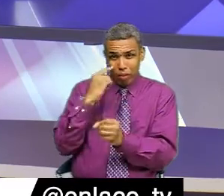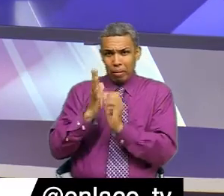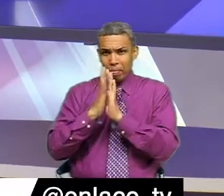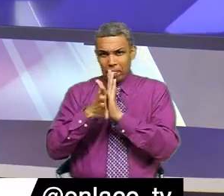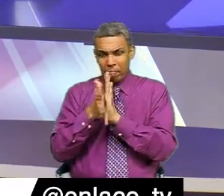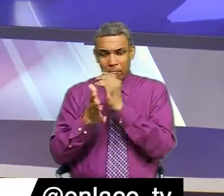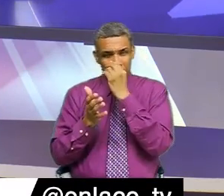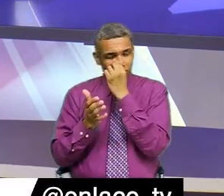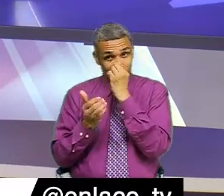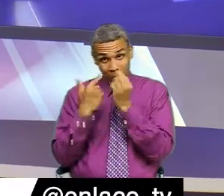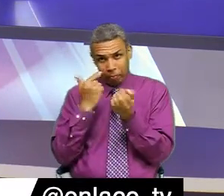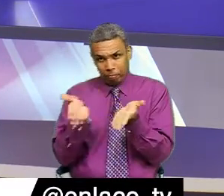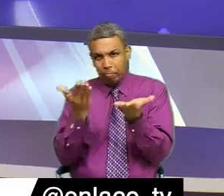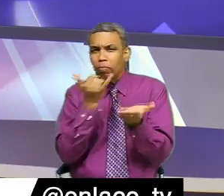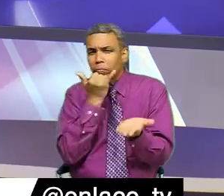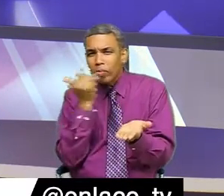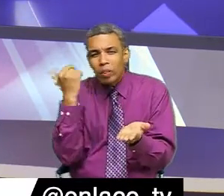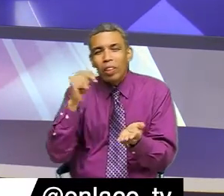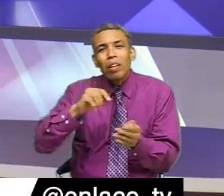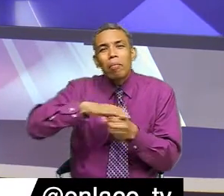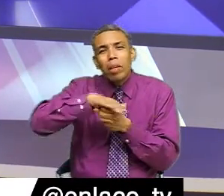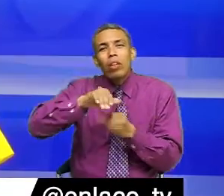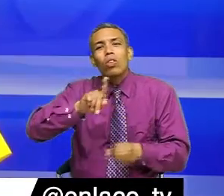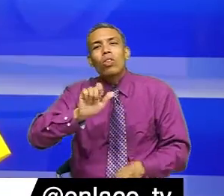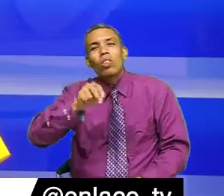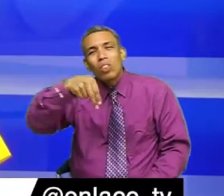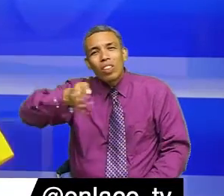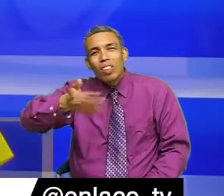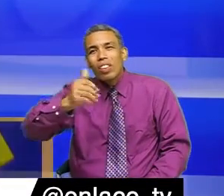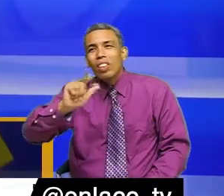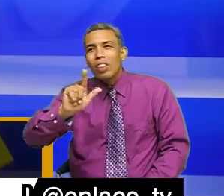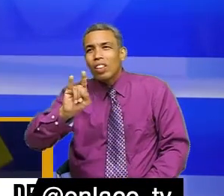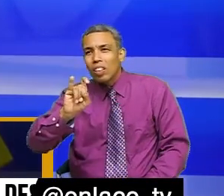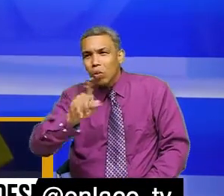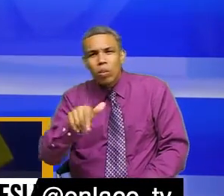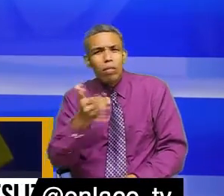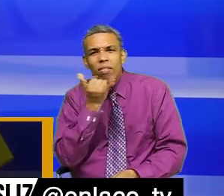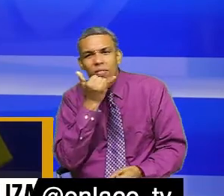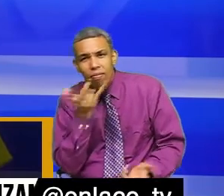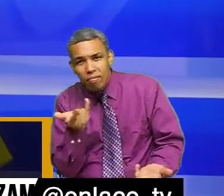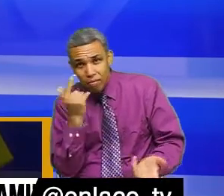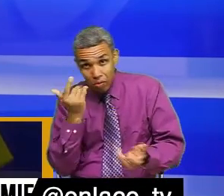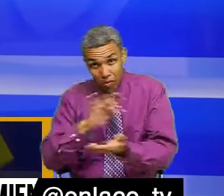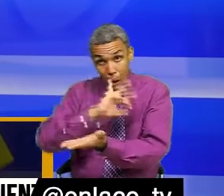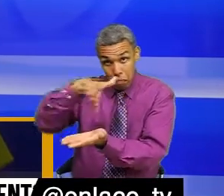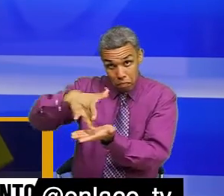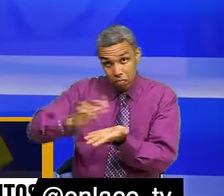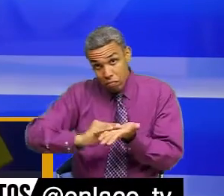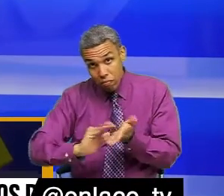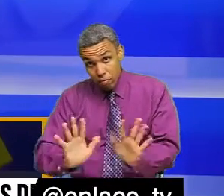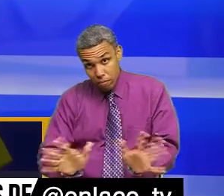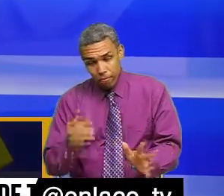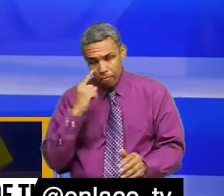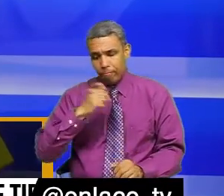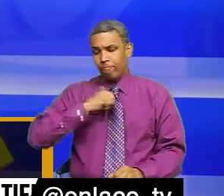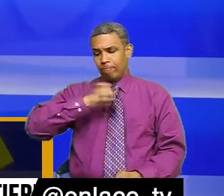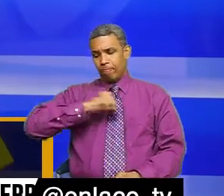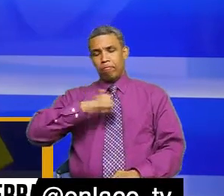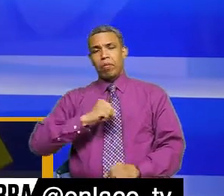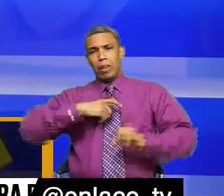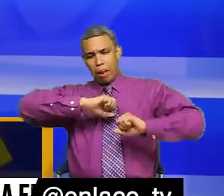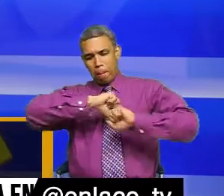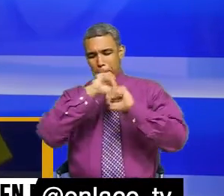allí en el sector de San Luis. Buenas tardes. Muy buenas tardes a todos los televidentes. Nosotros estuvimos desde muy tempranas horas, en la mañana,